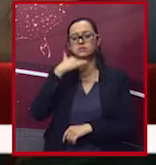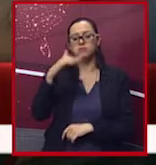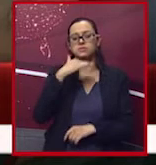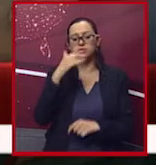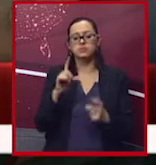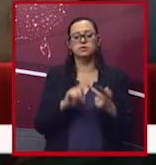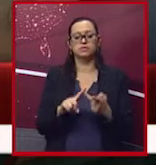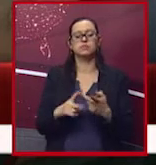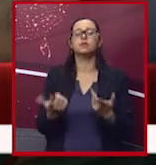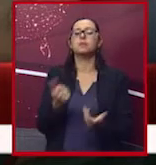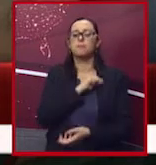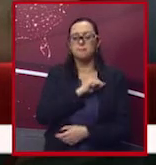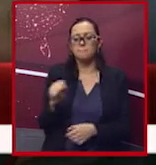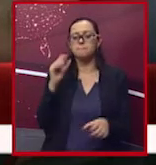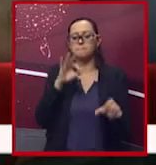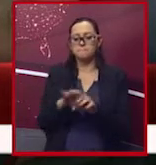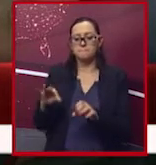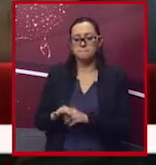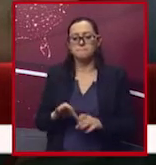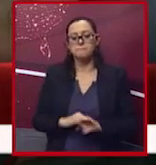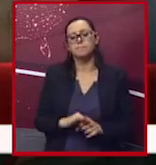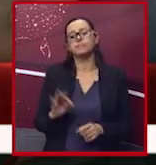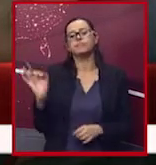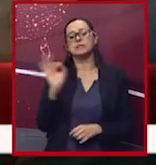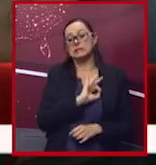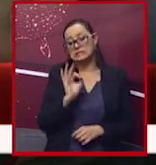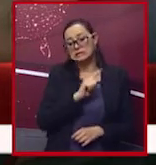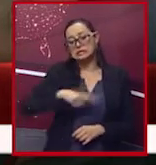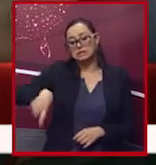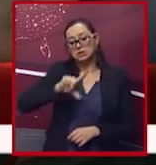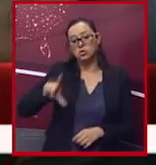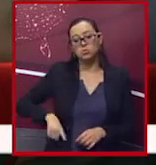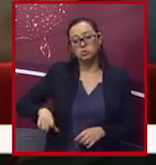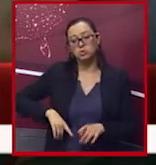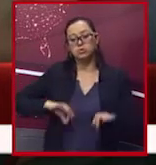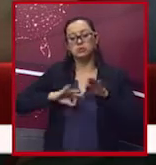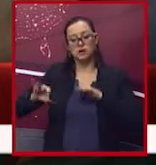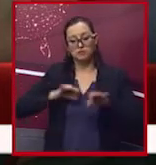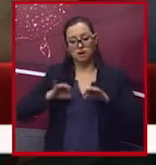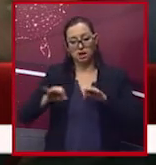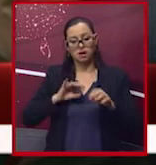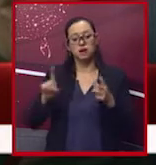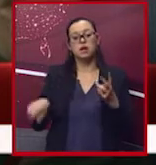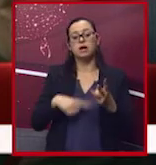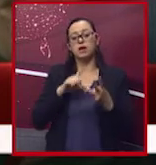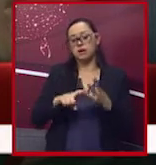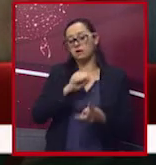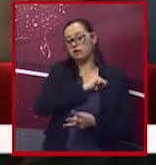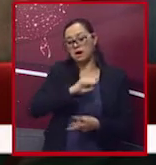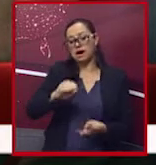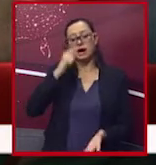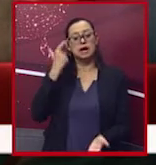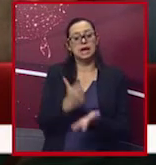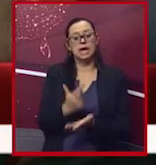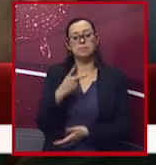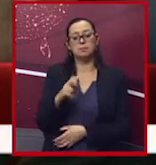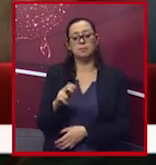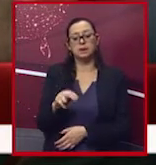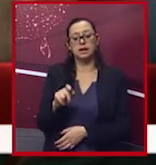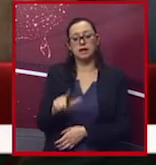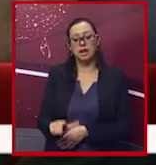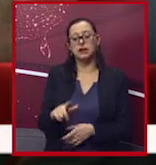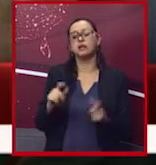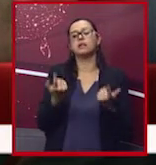delitos electorales susceptibles de ser cometidos por los servidores públicos, los delitos graves en materia penal, tanto del